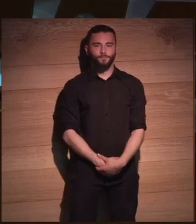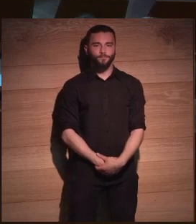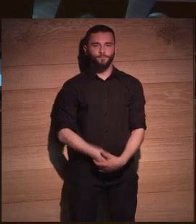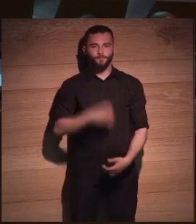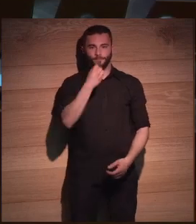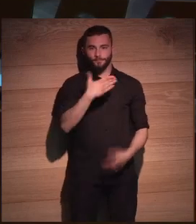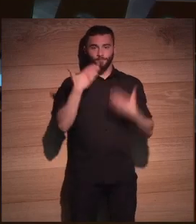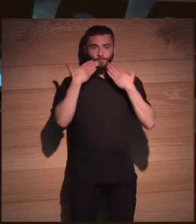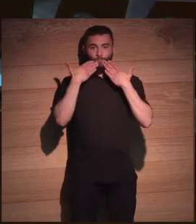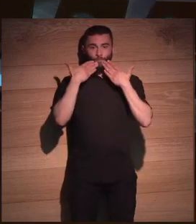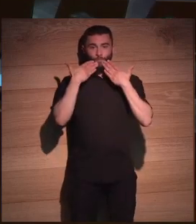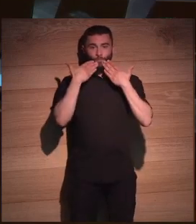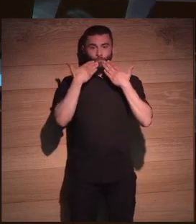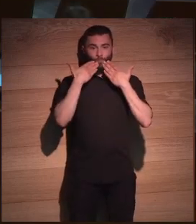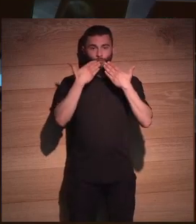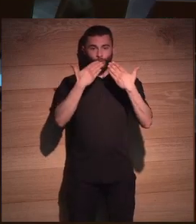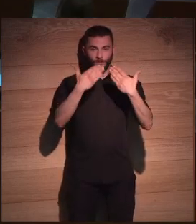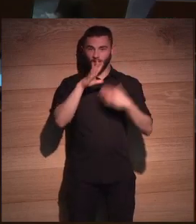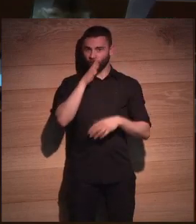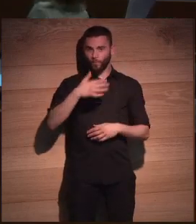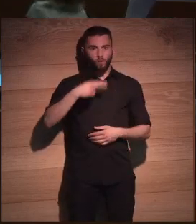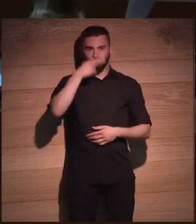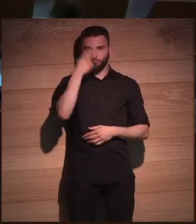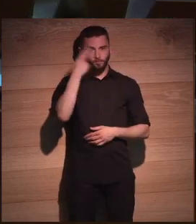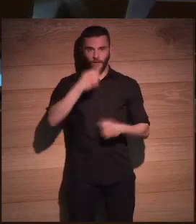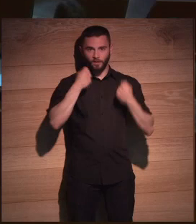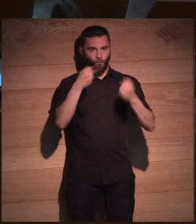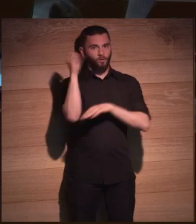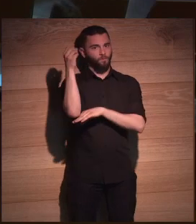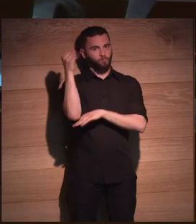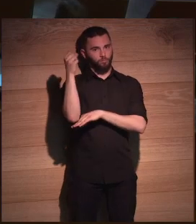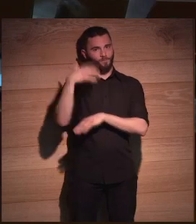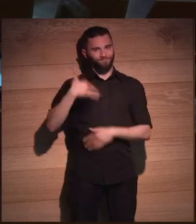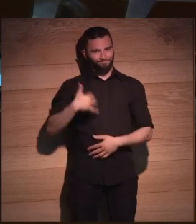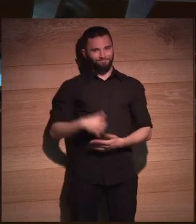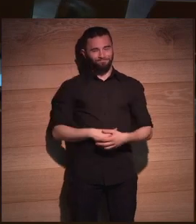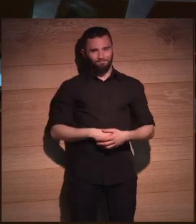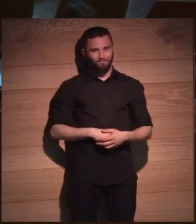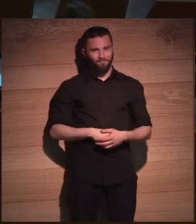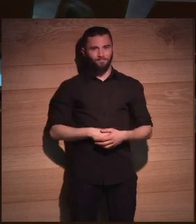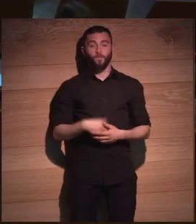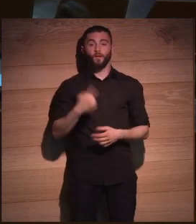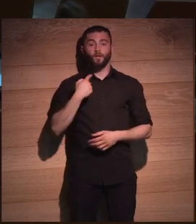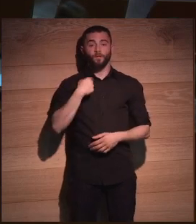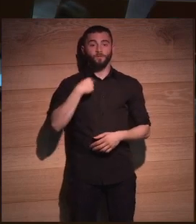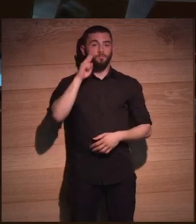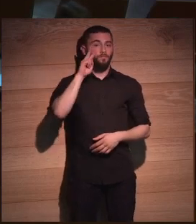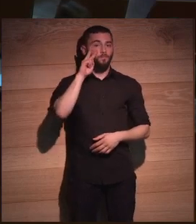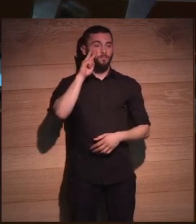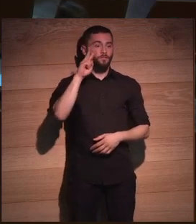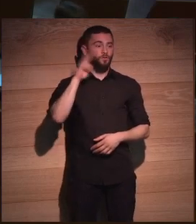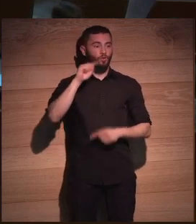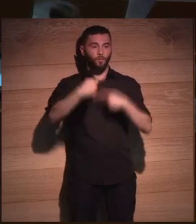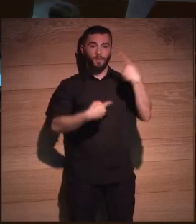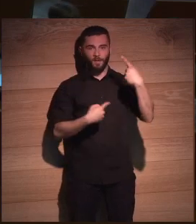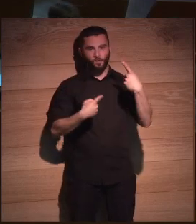Bueno, muchas gracias por la súper interesante exposición. He visto que, bueno,